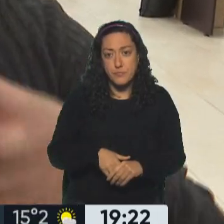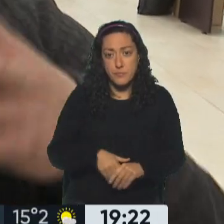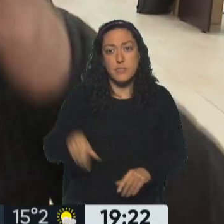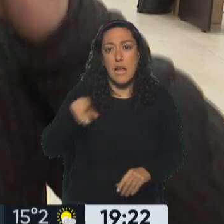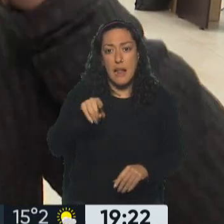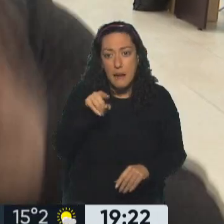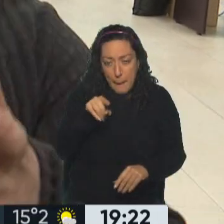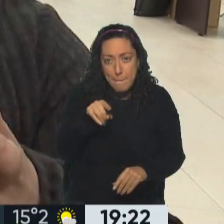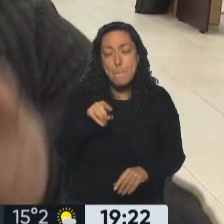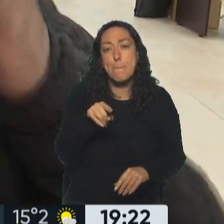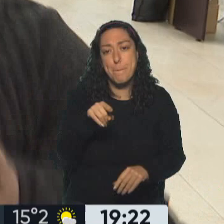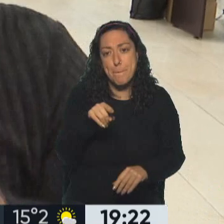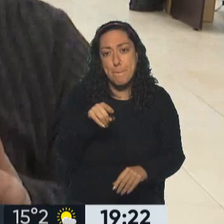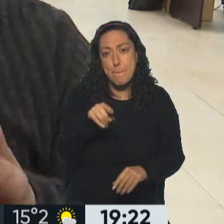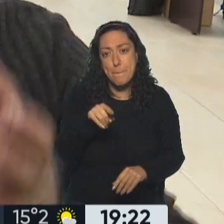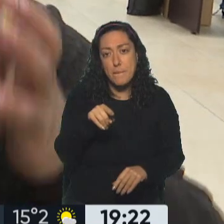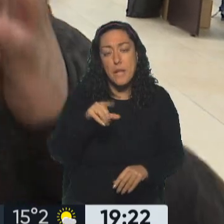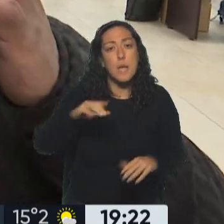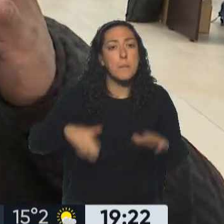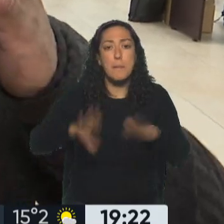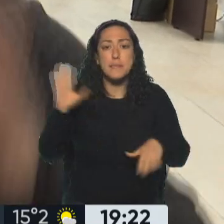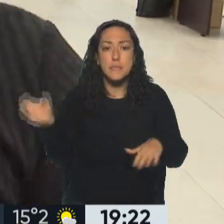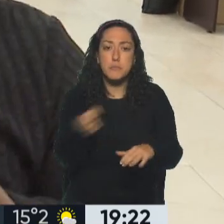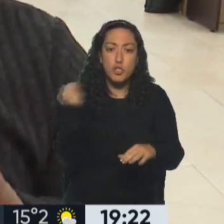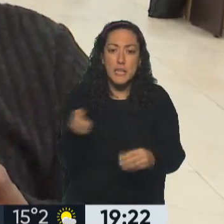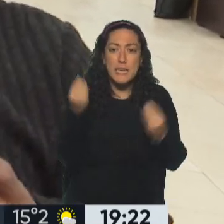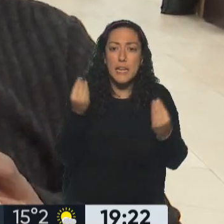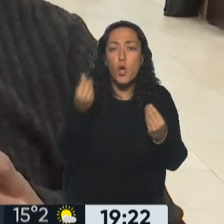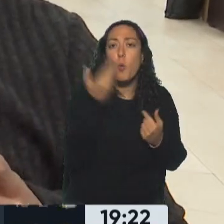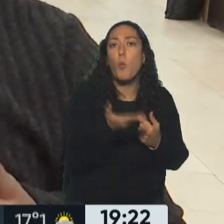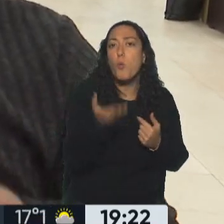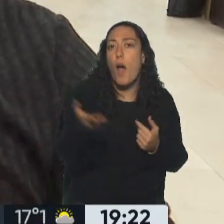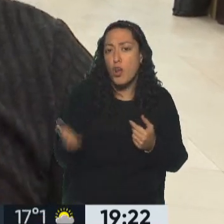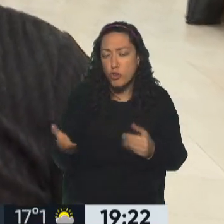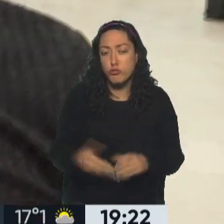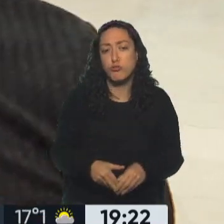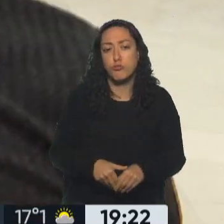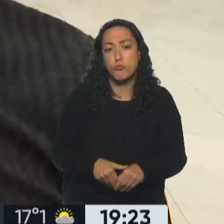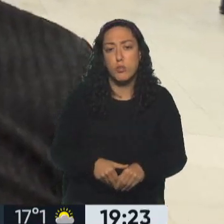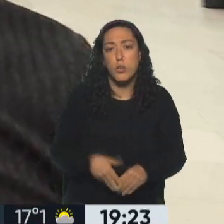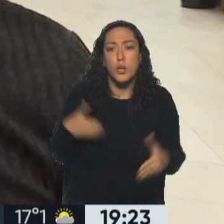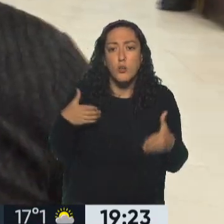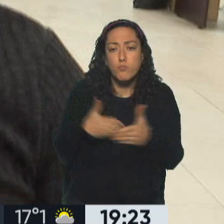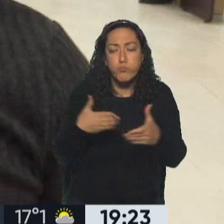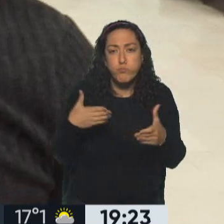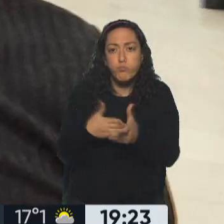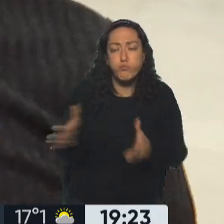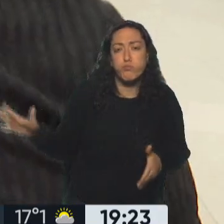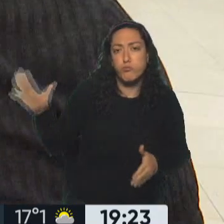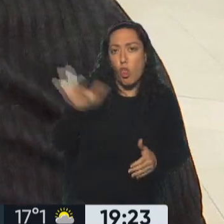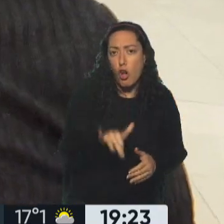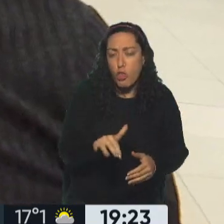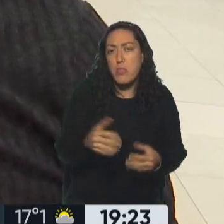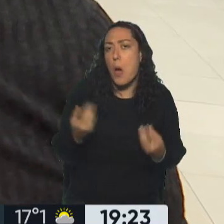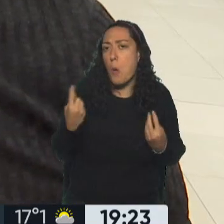piensa, pone el centro lo humano. ¿Cuáles son las dificultades que vos encontrás a diario